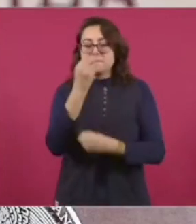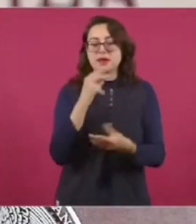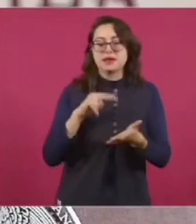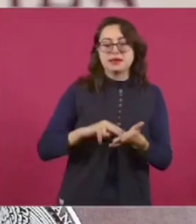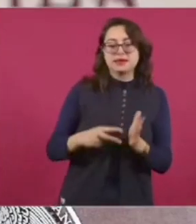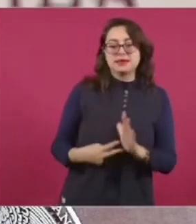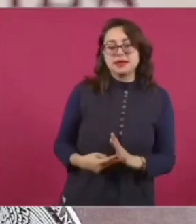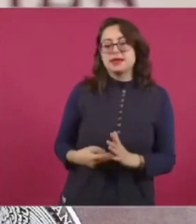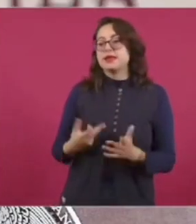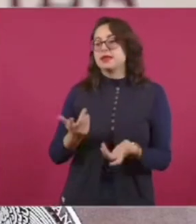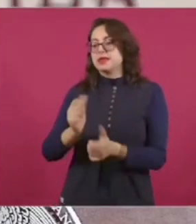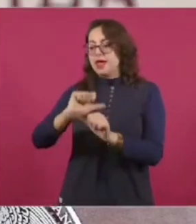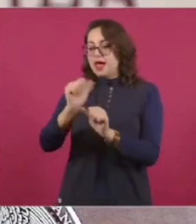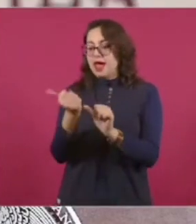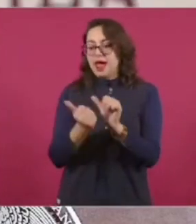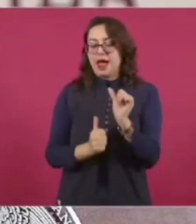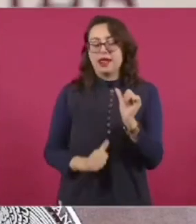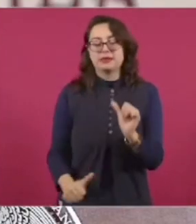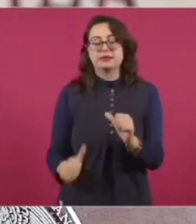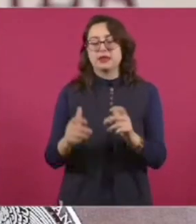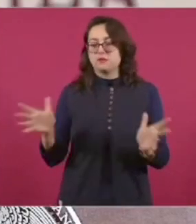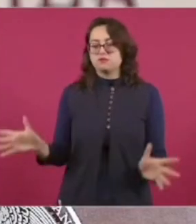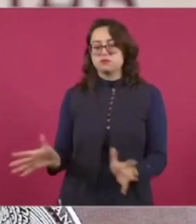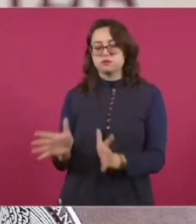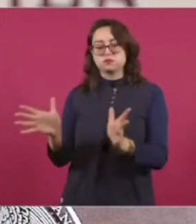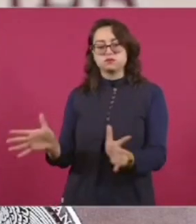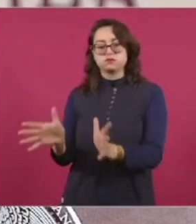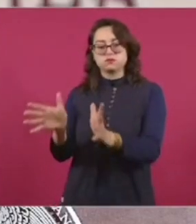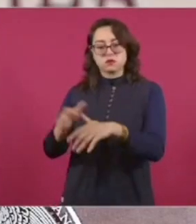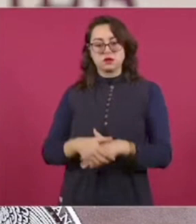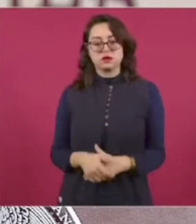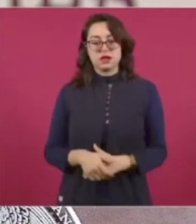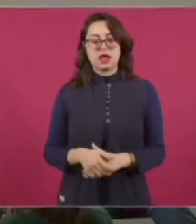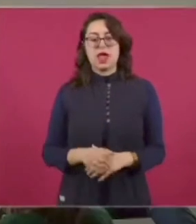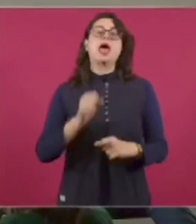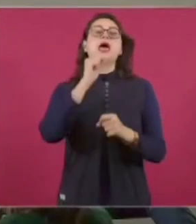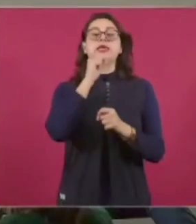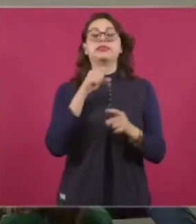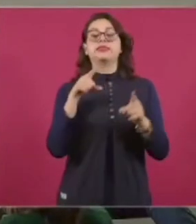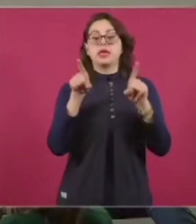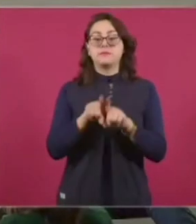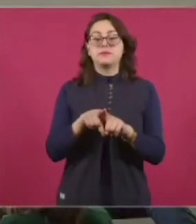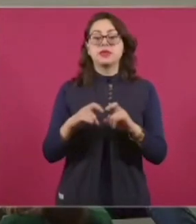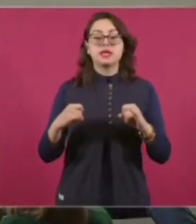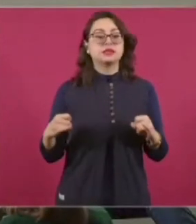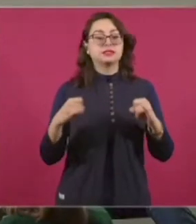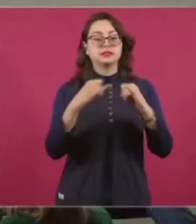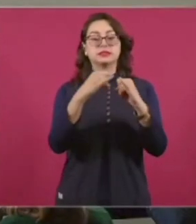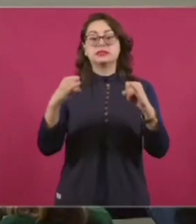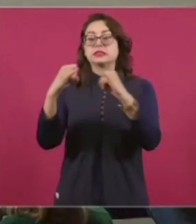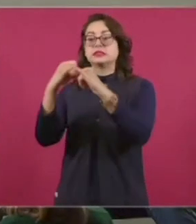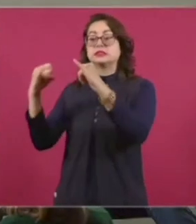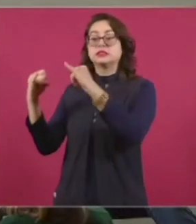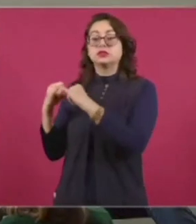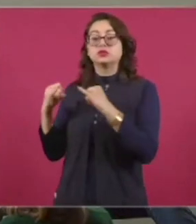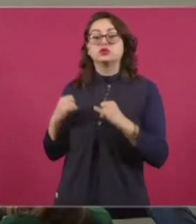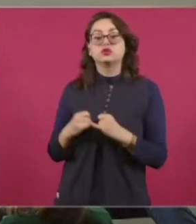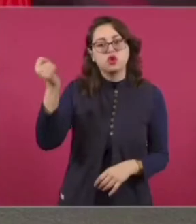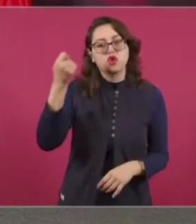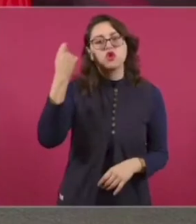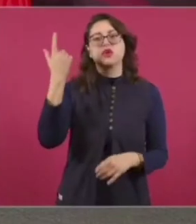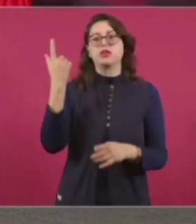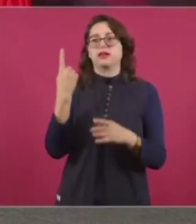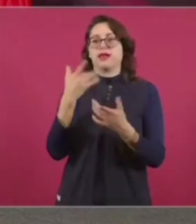artes aplicadas. También se dará prioridad a las instituciones rezagadas como las universidades